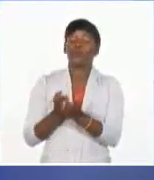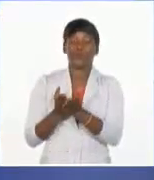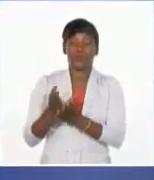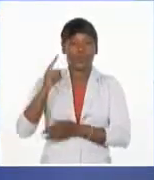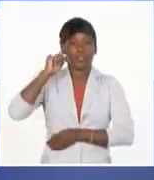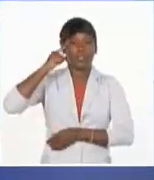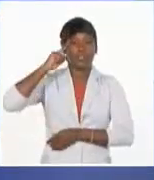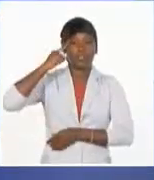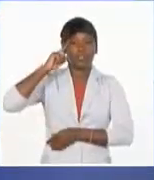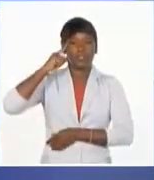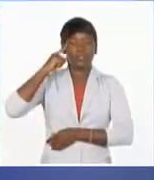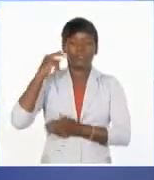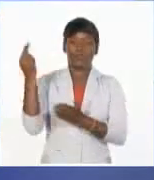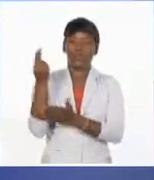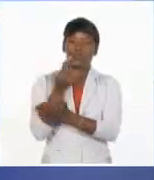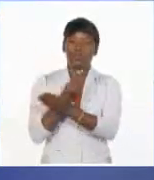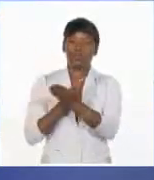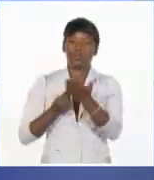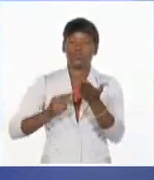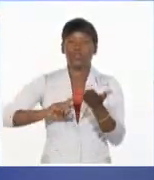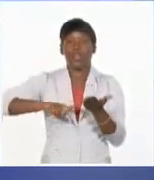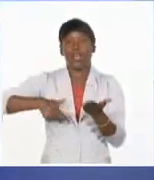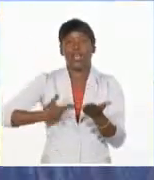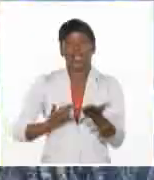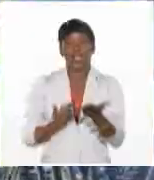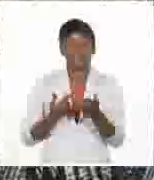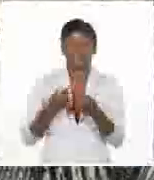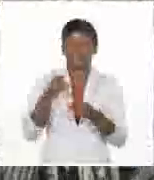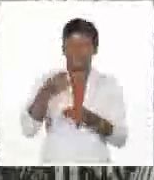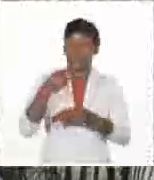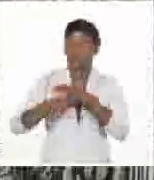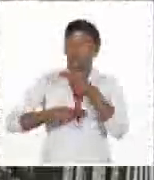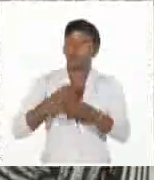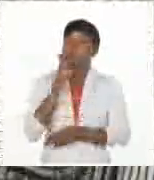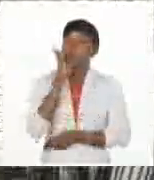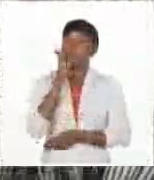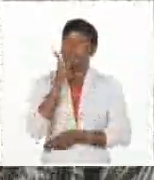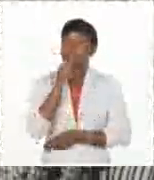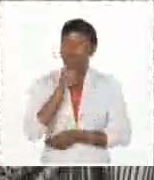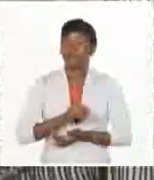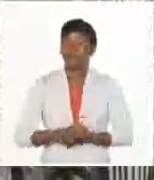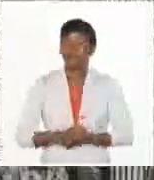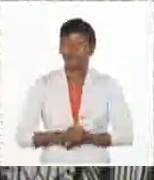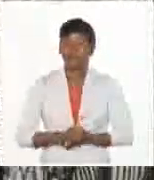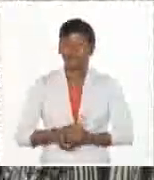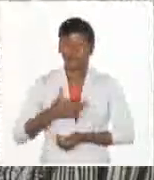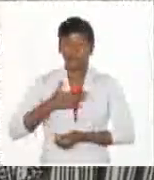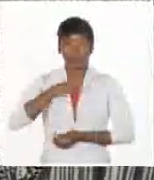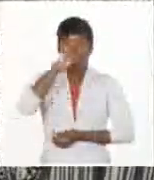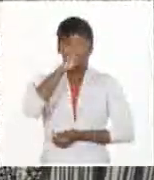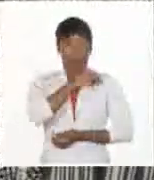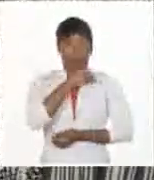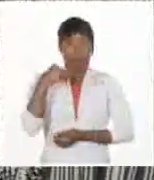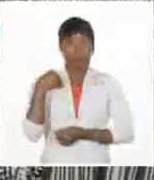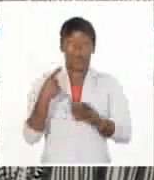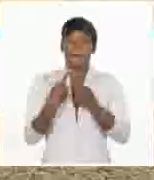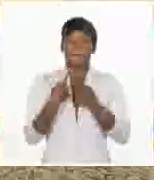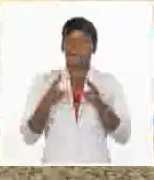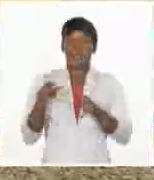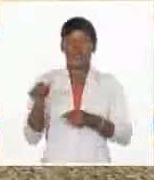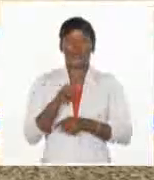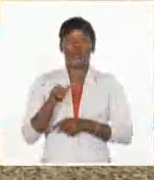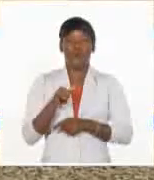plástico cumple en la prestigiosa institución. Ha buscado la conexión íntima con sus pacientes desde